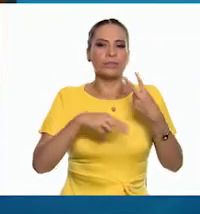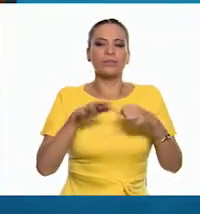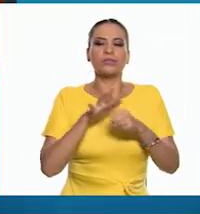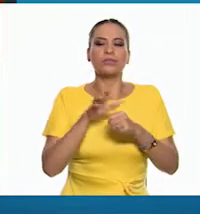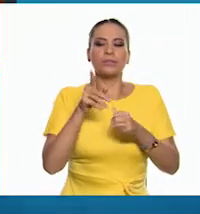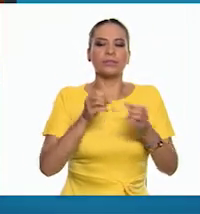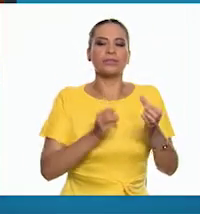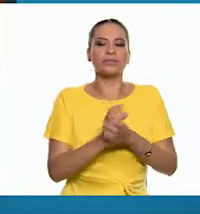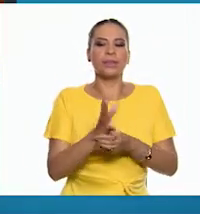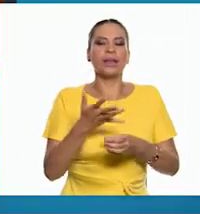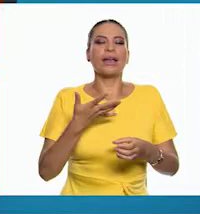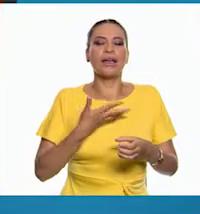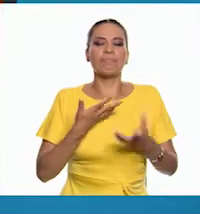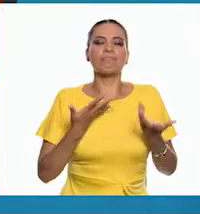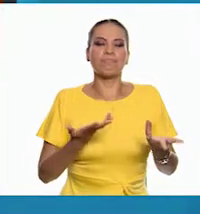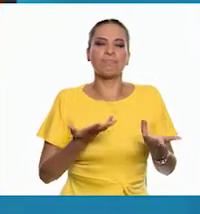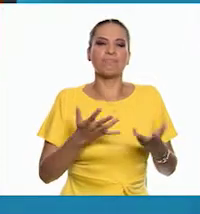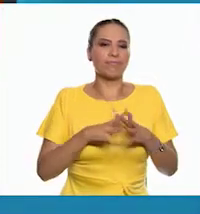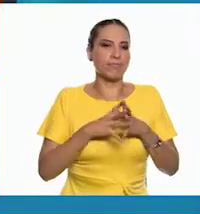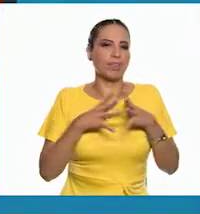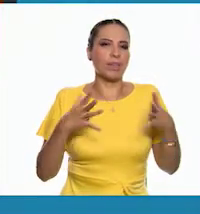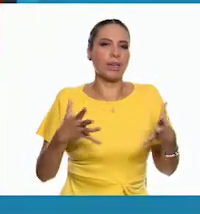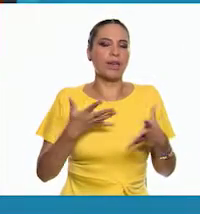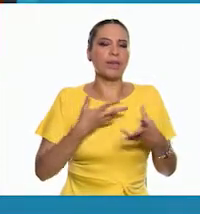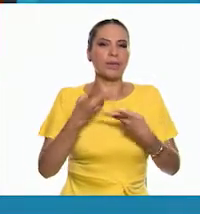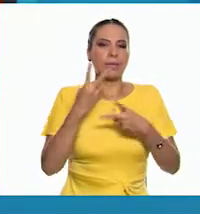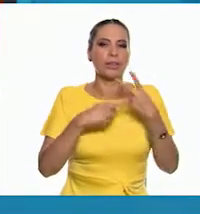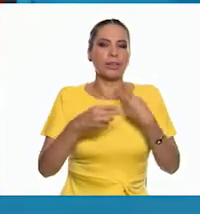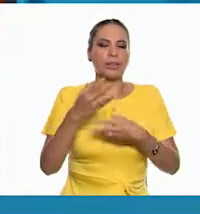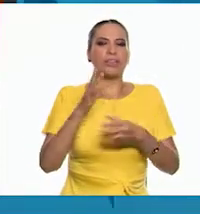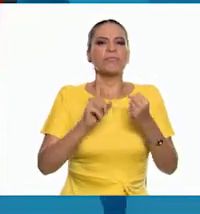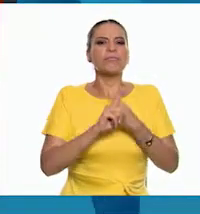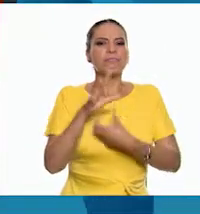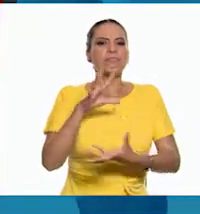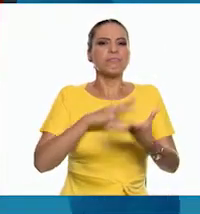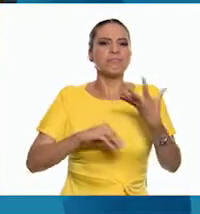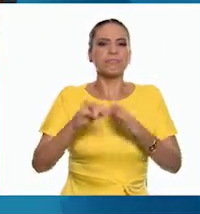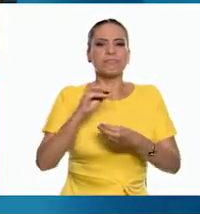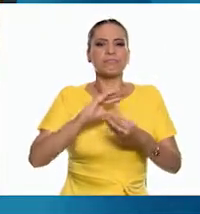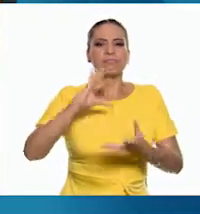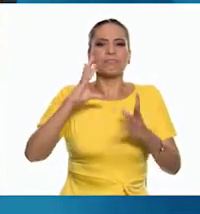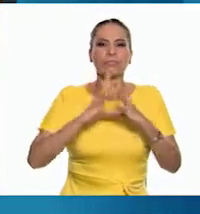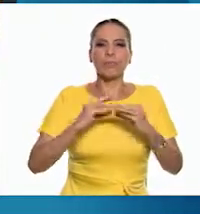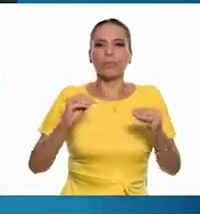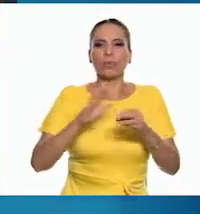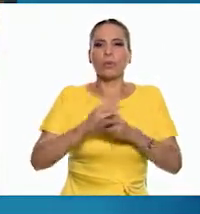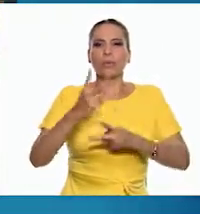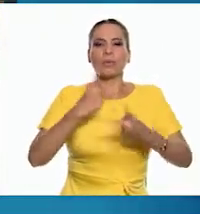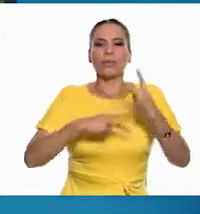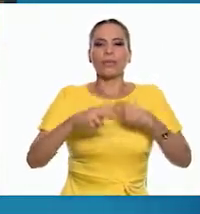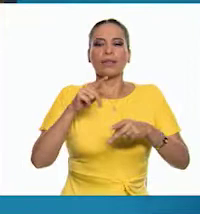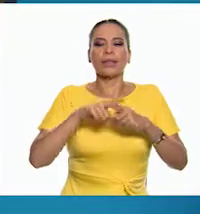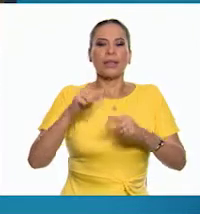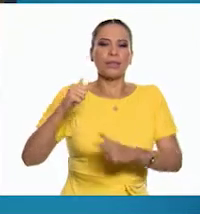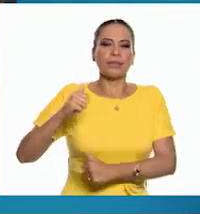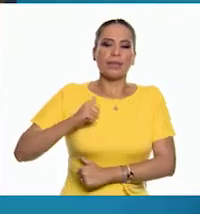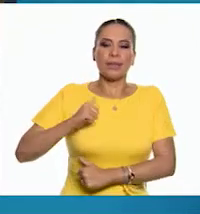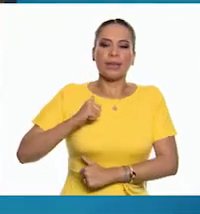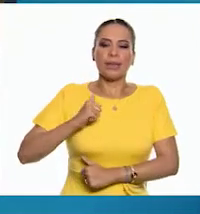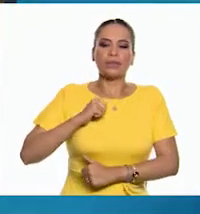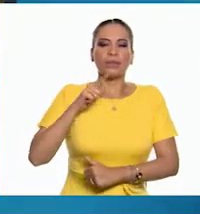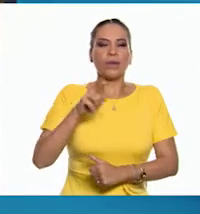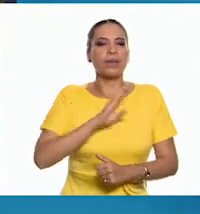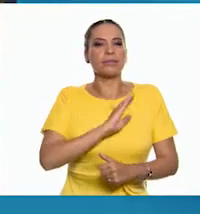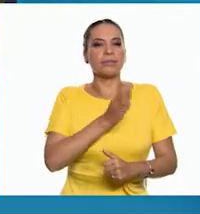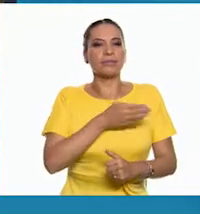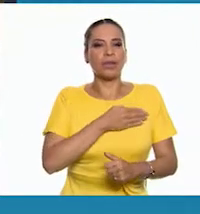esta salida va a ser muy grande porque va a ocasionar revueltas que van a ser sofocadas gracias a la presencia del ejército